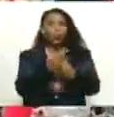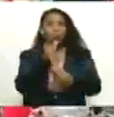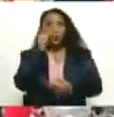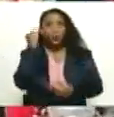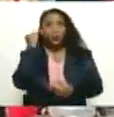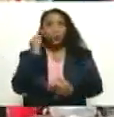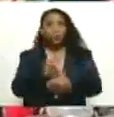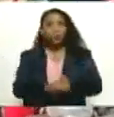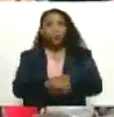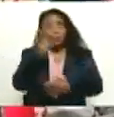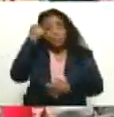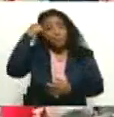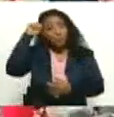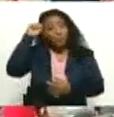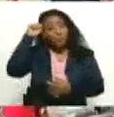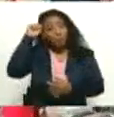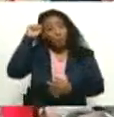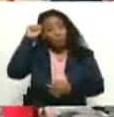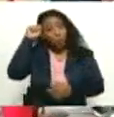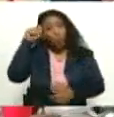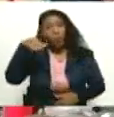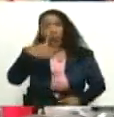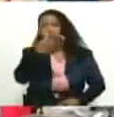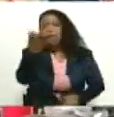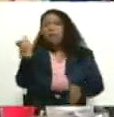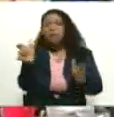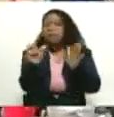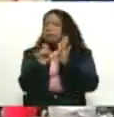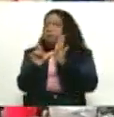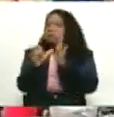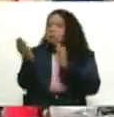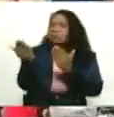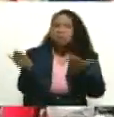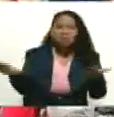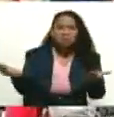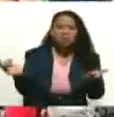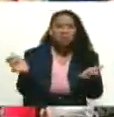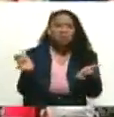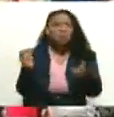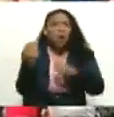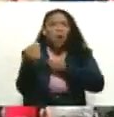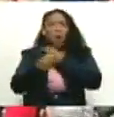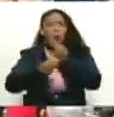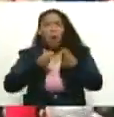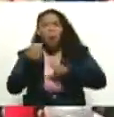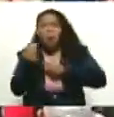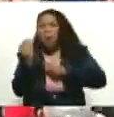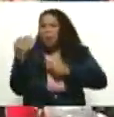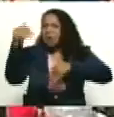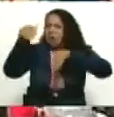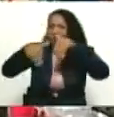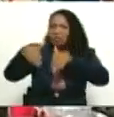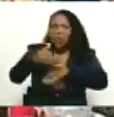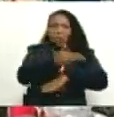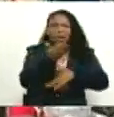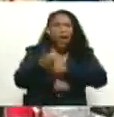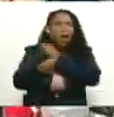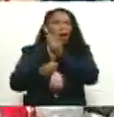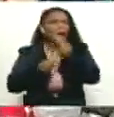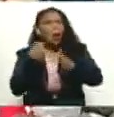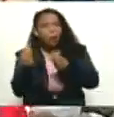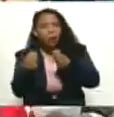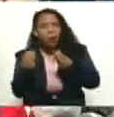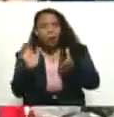recordaba la legitimidad de dónde vienen ustedes, de dónde resultó la elección de ustedes, compañeros del gran